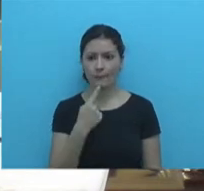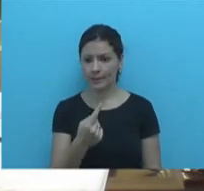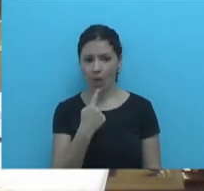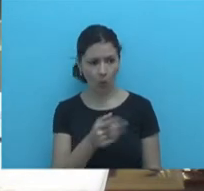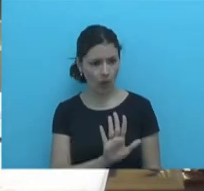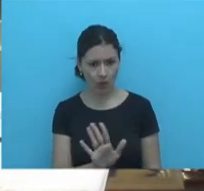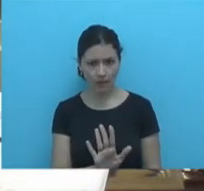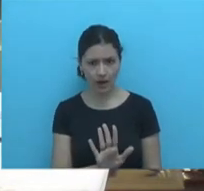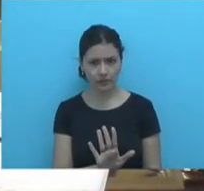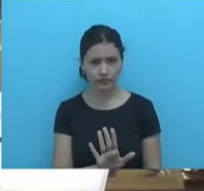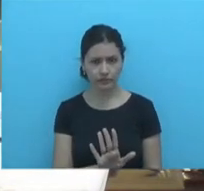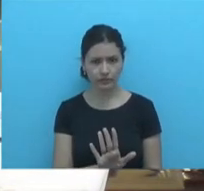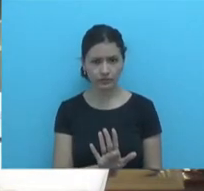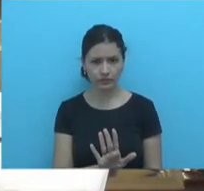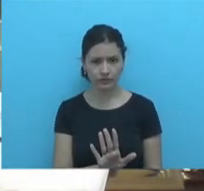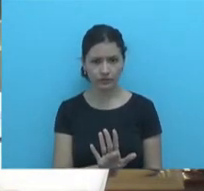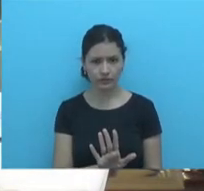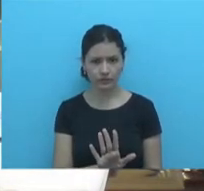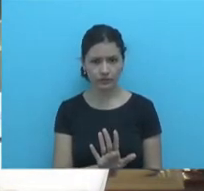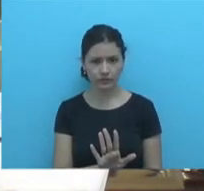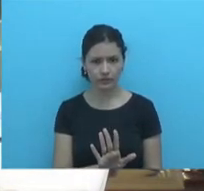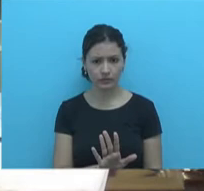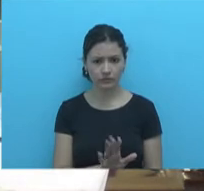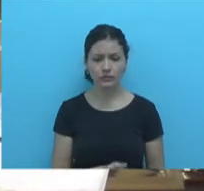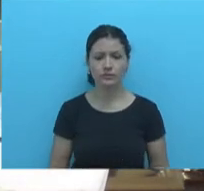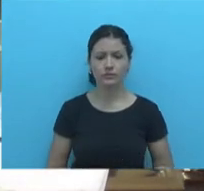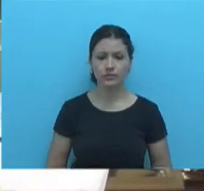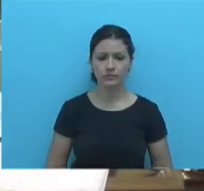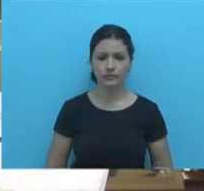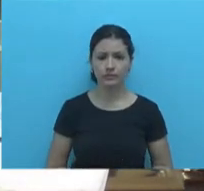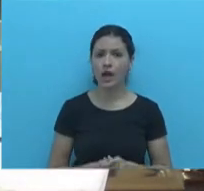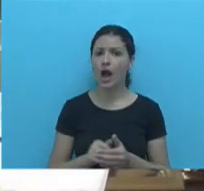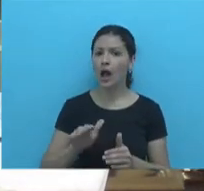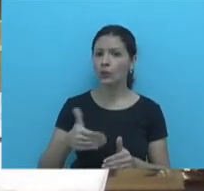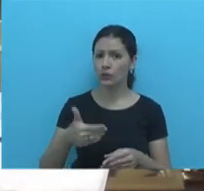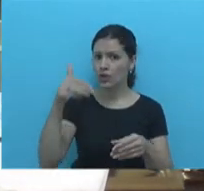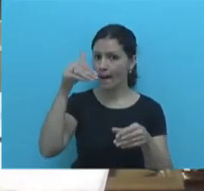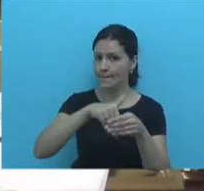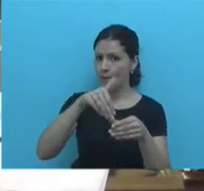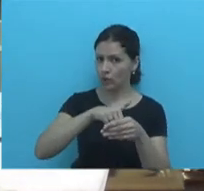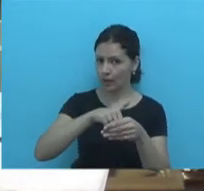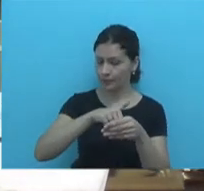a votación. Observen ustedes que tienen varios artículos